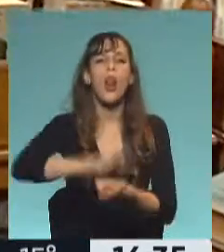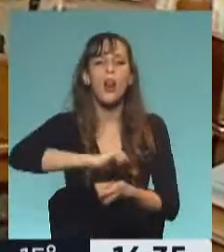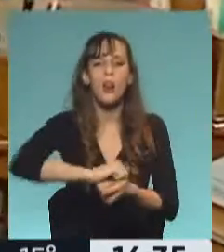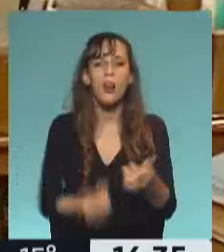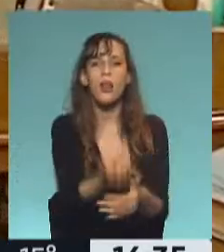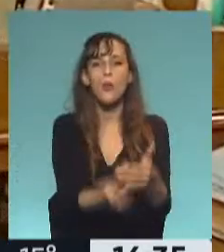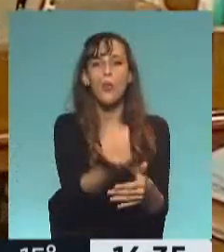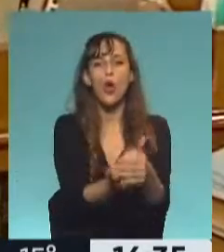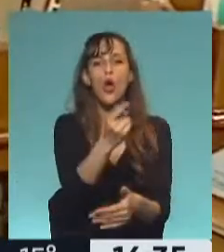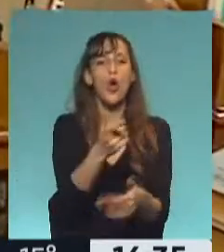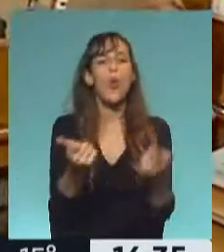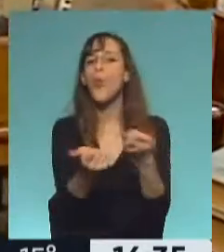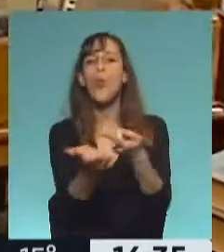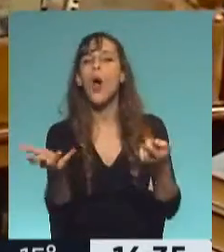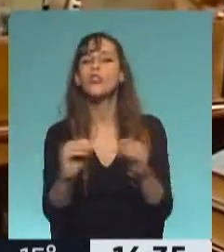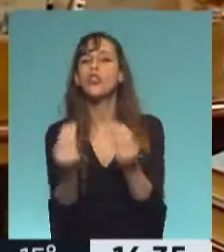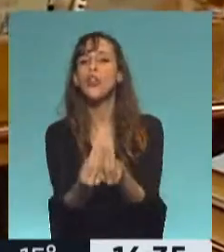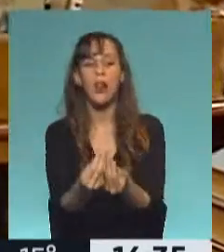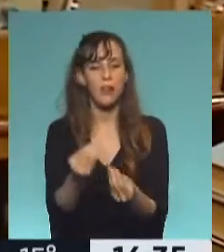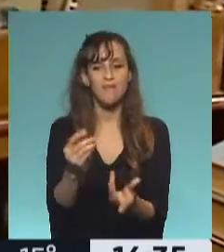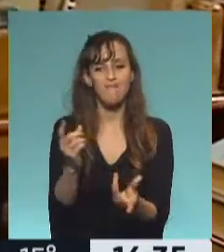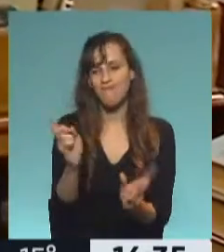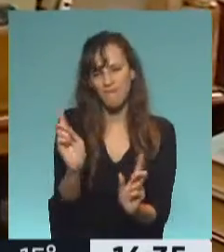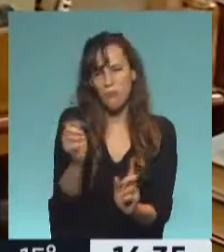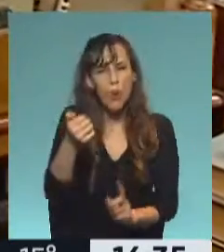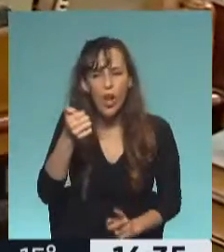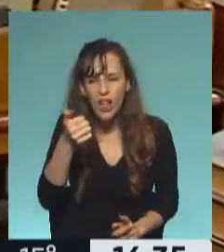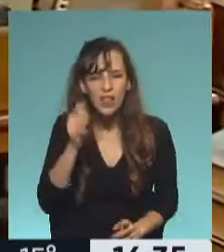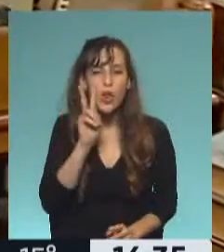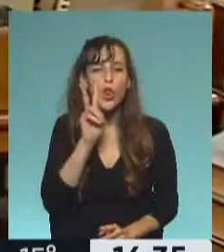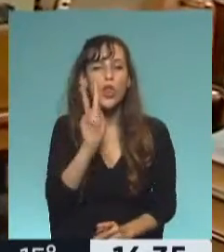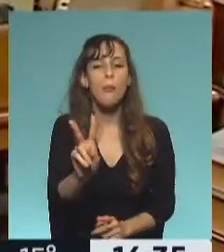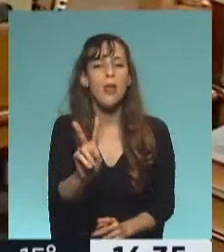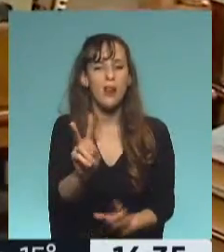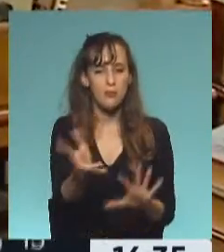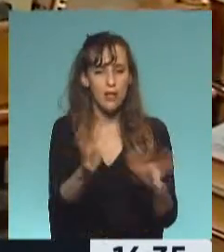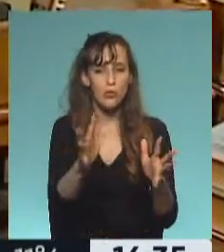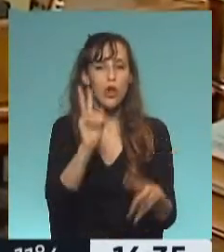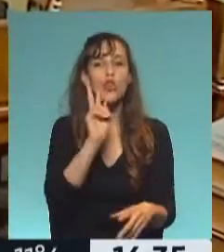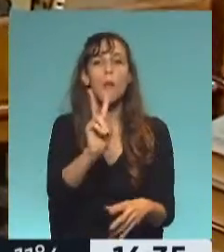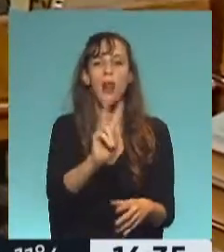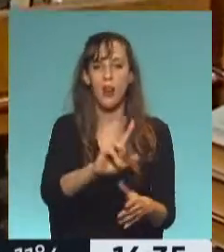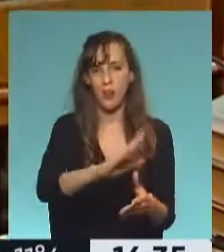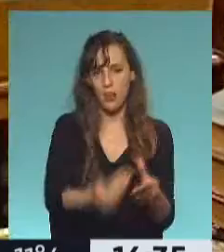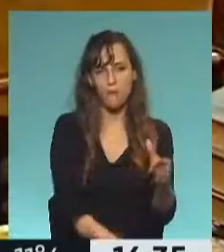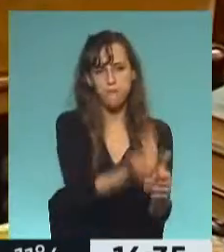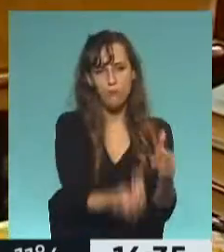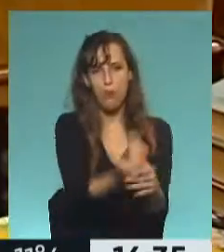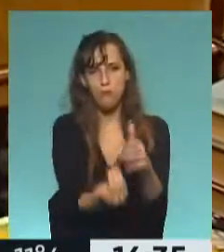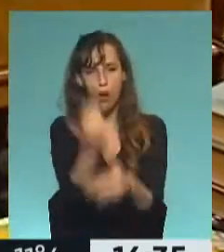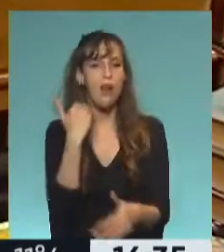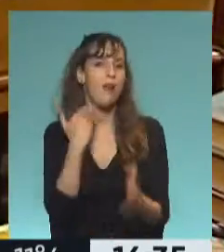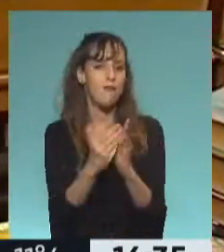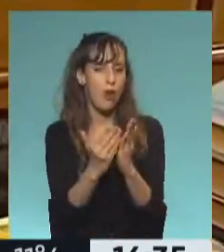No se hicieron muchos ejemplares, para la época, pero algo de 2000 y pico de ejemplares, más o menos. ¿Y cuántos se habrán vendido ahora,